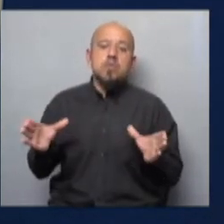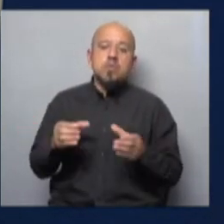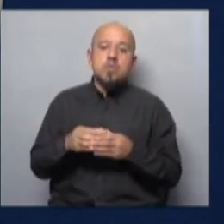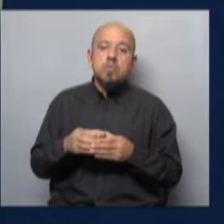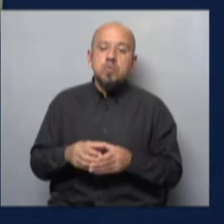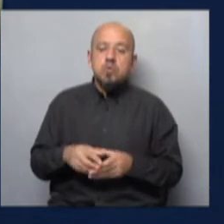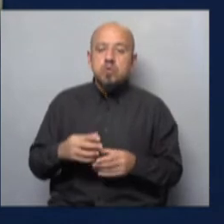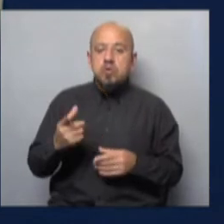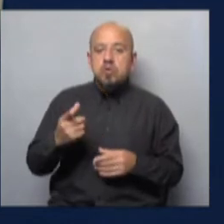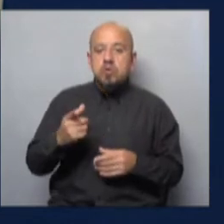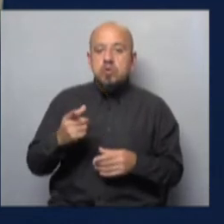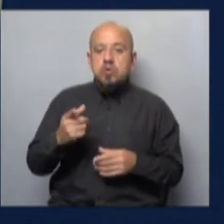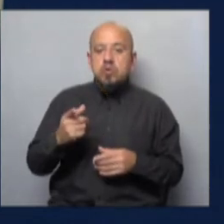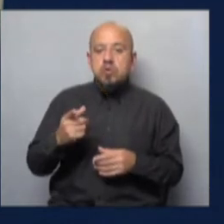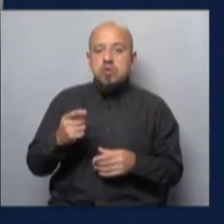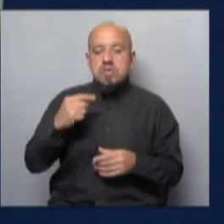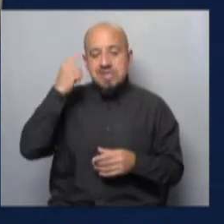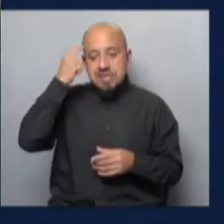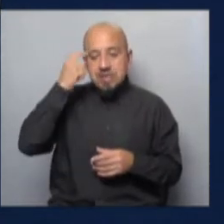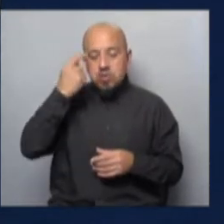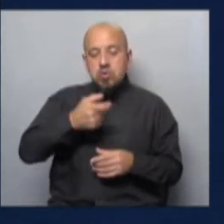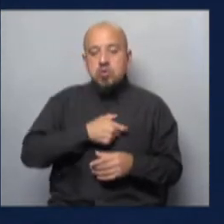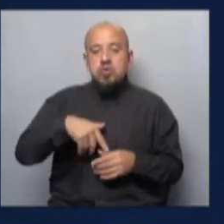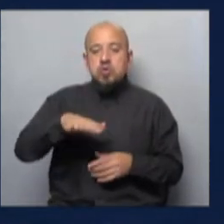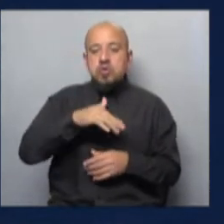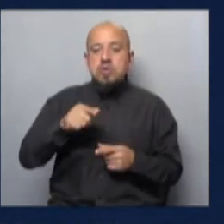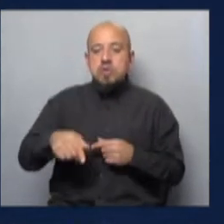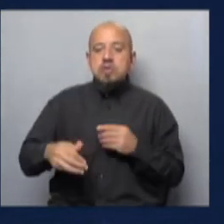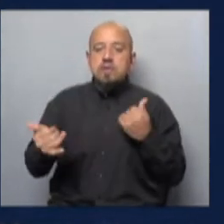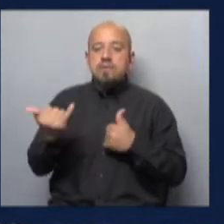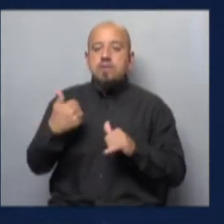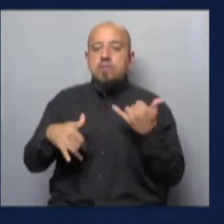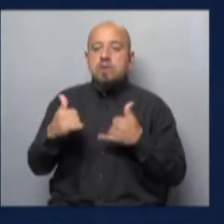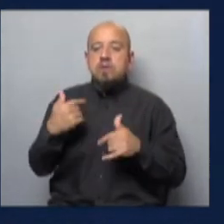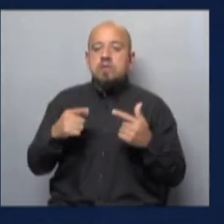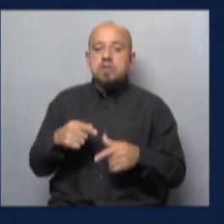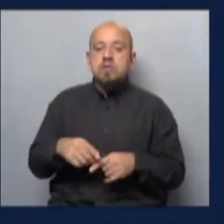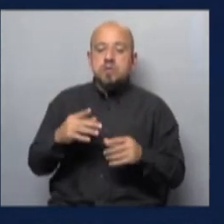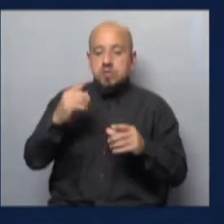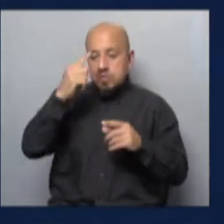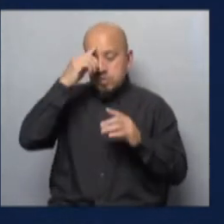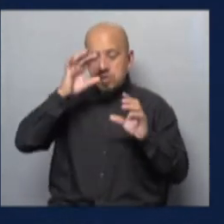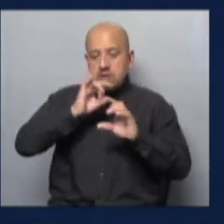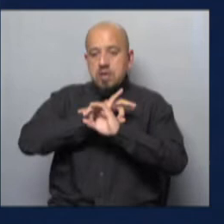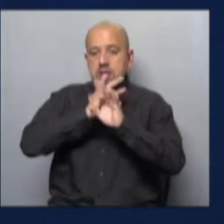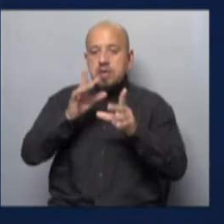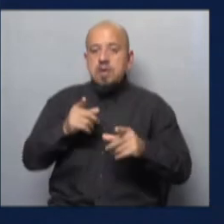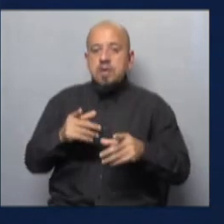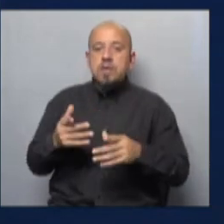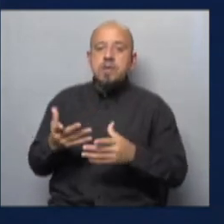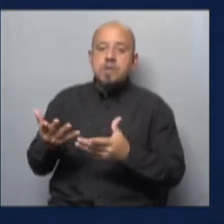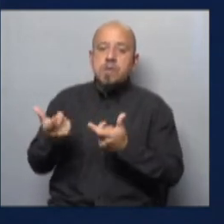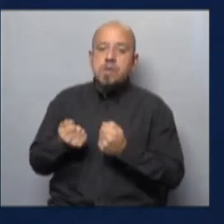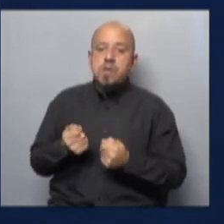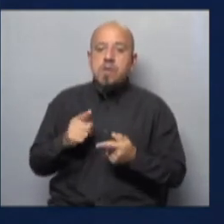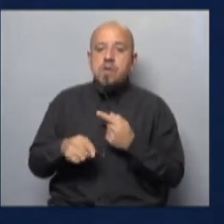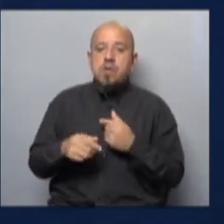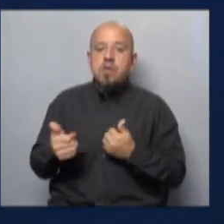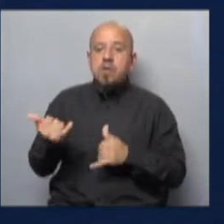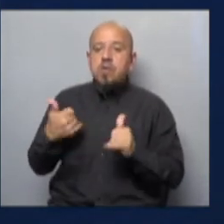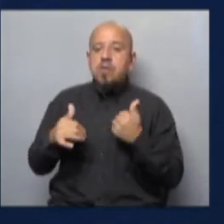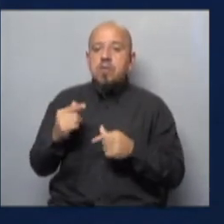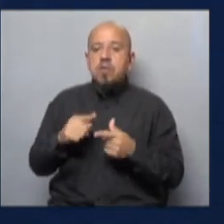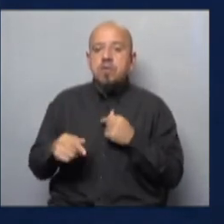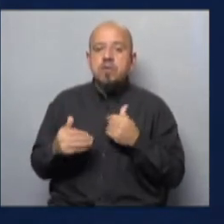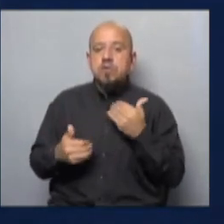psicosocial las personas migrantes lo que hacemos es centralizar esa información brindar la con claridad y apoyar en la información al